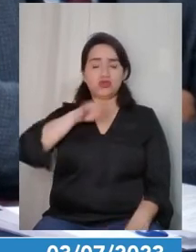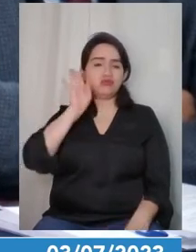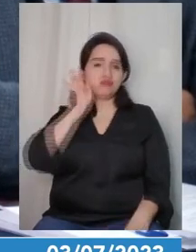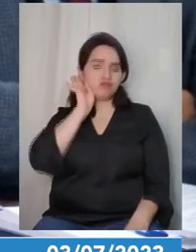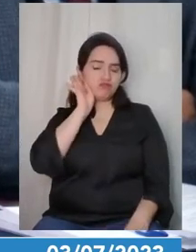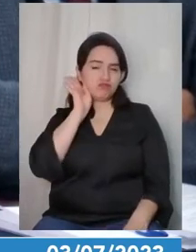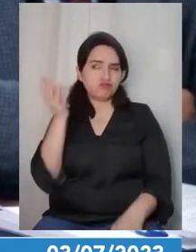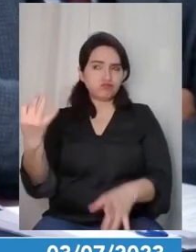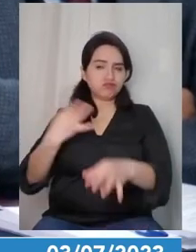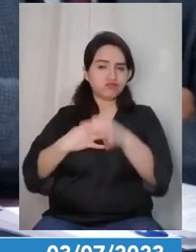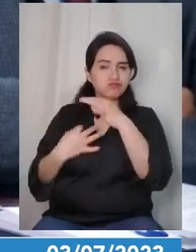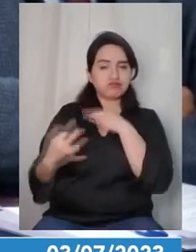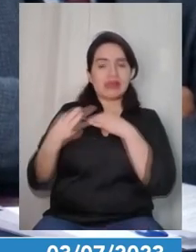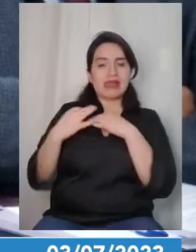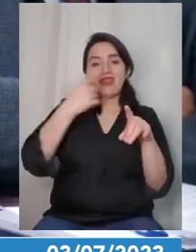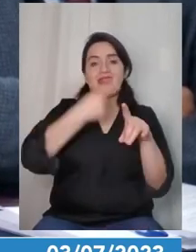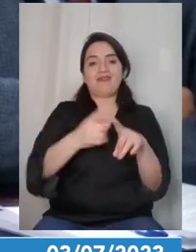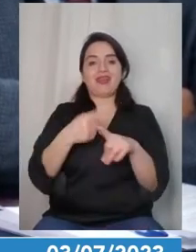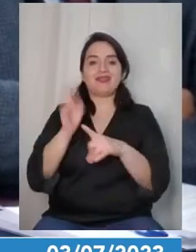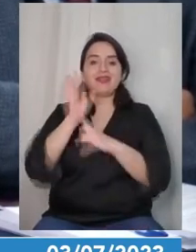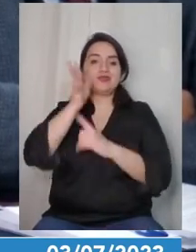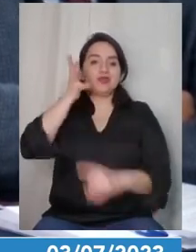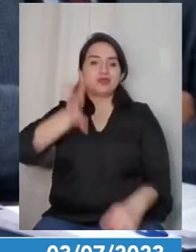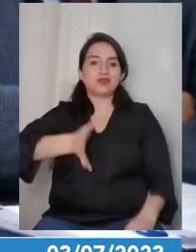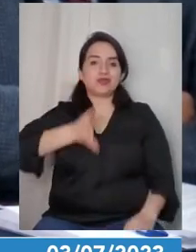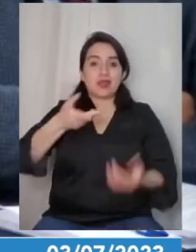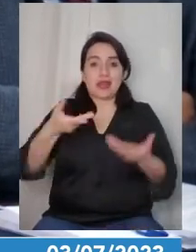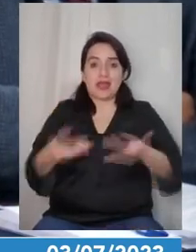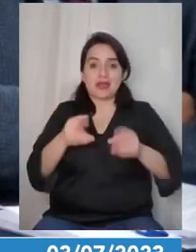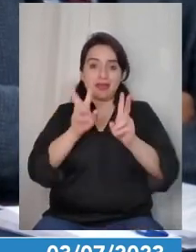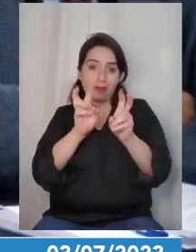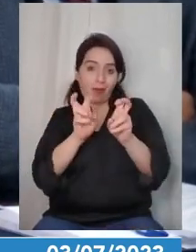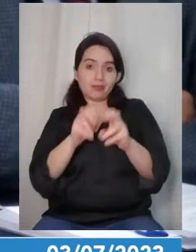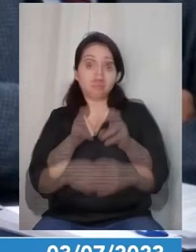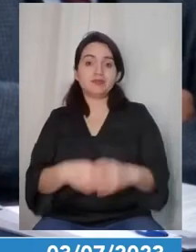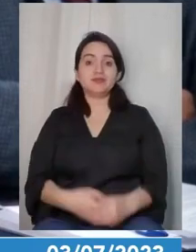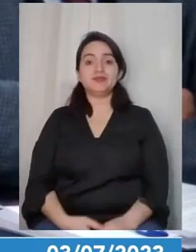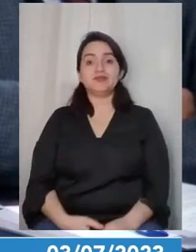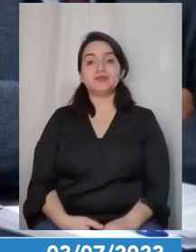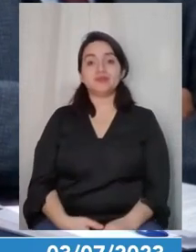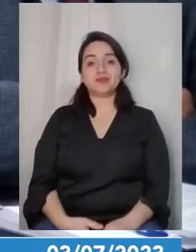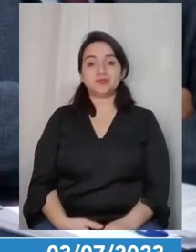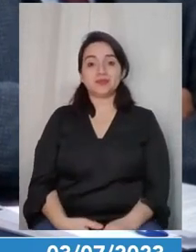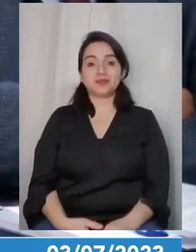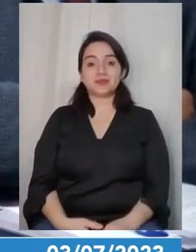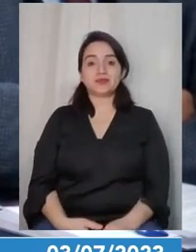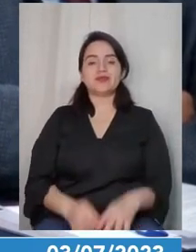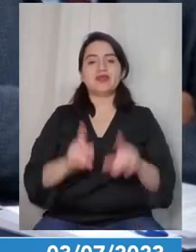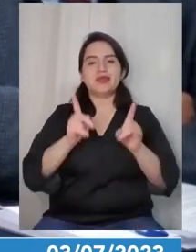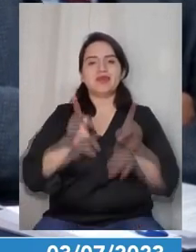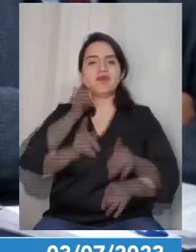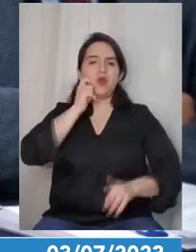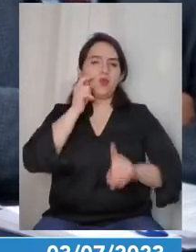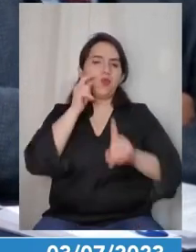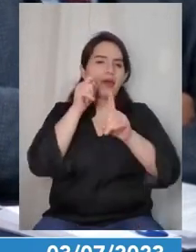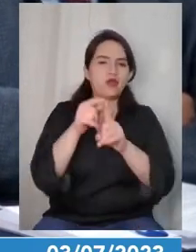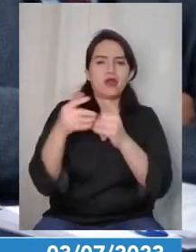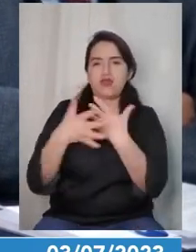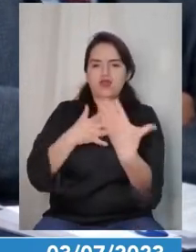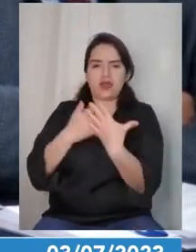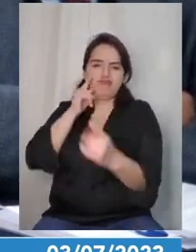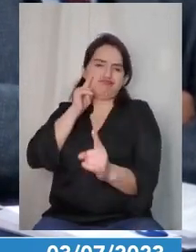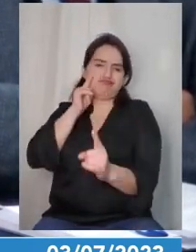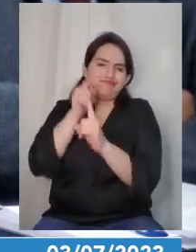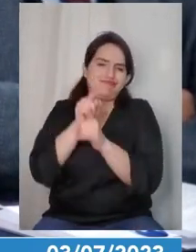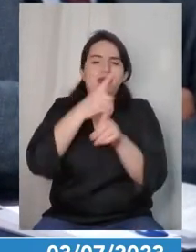diversas posiciones respecto a este tema, desde que debe ser antropocéntrico, ecocéntrico, de verdad que es muy diverso la